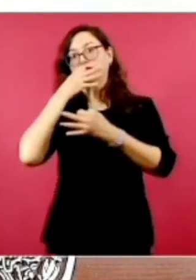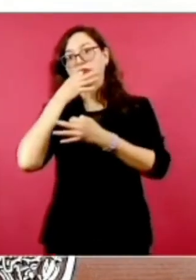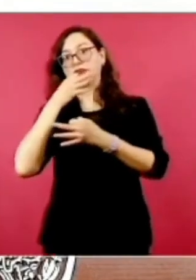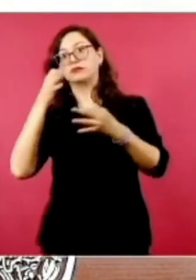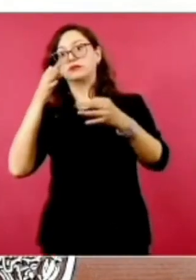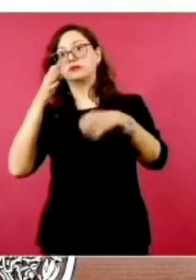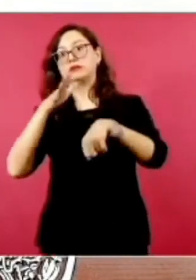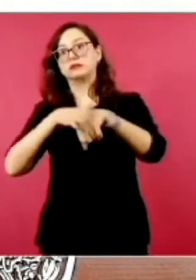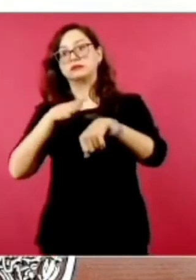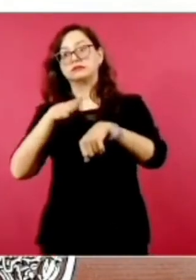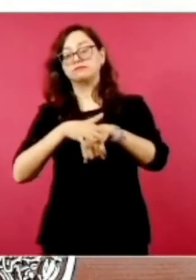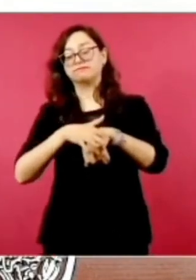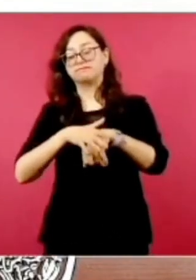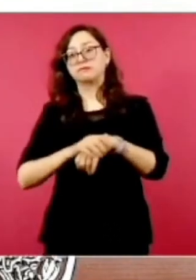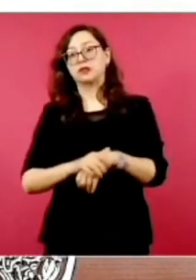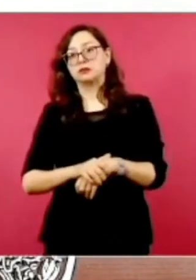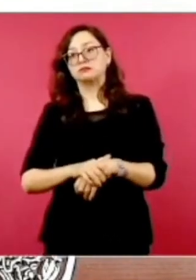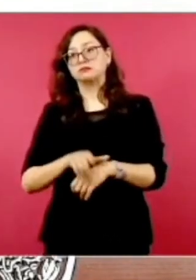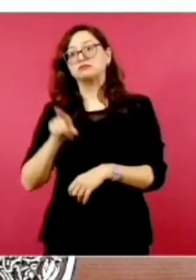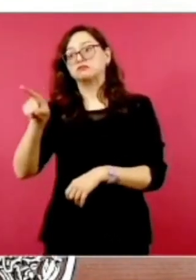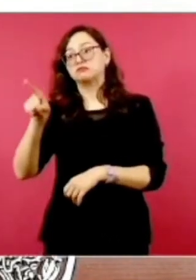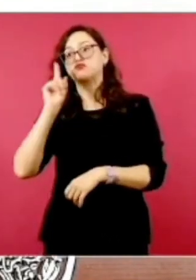Increíble.